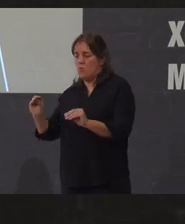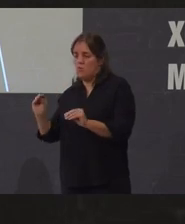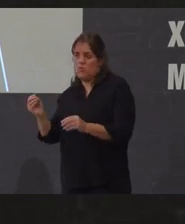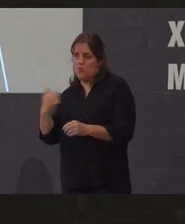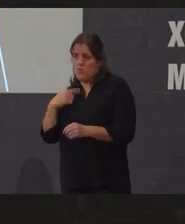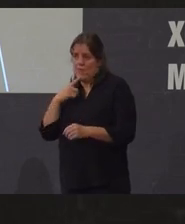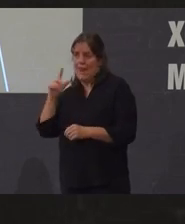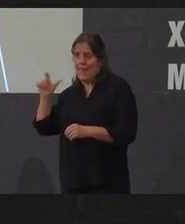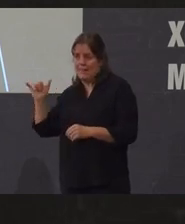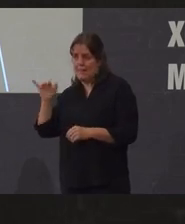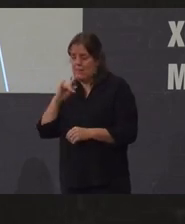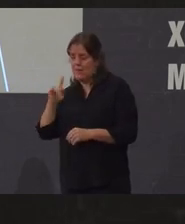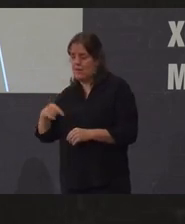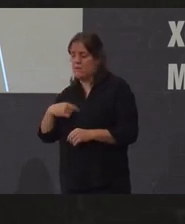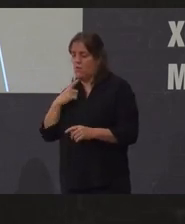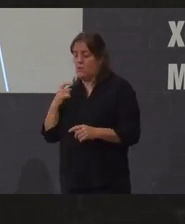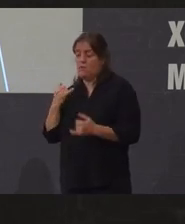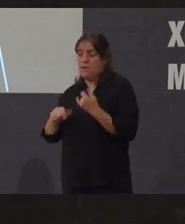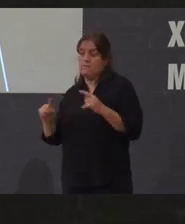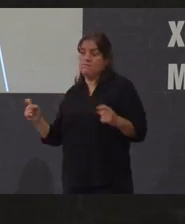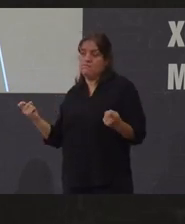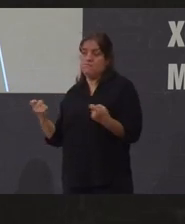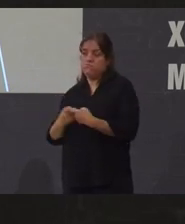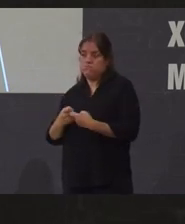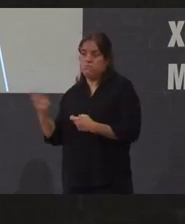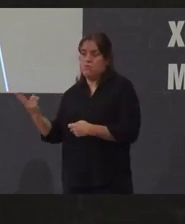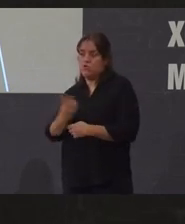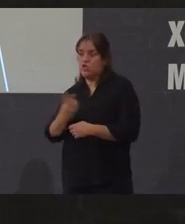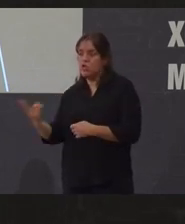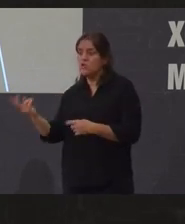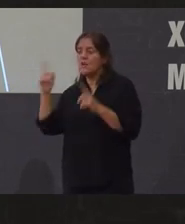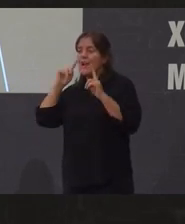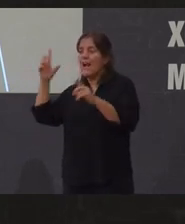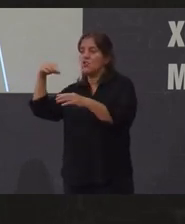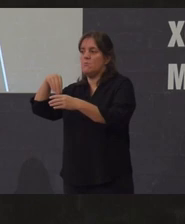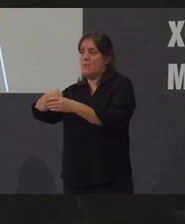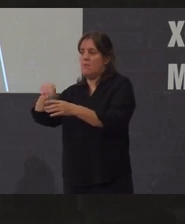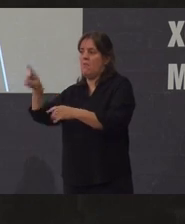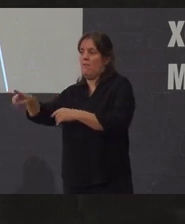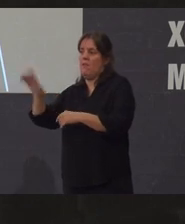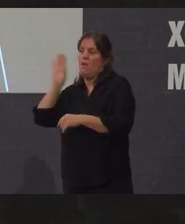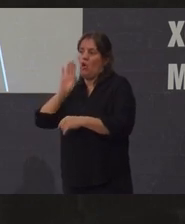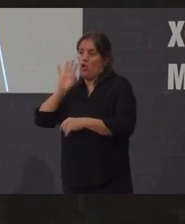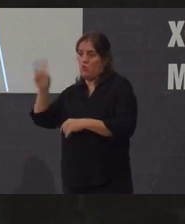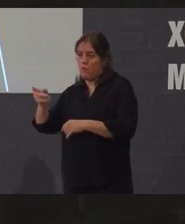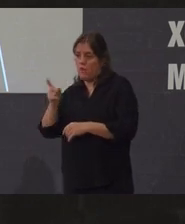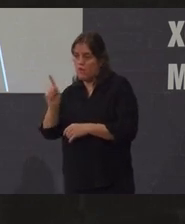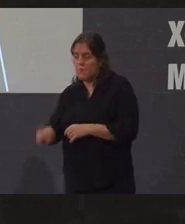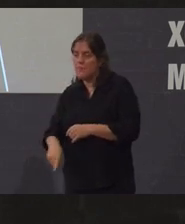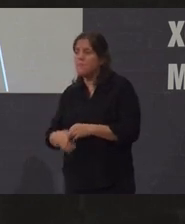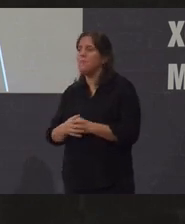o primo de Leticia, que tamén está en casos de corrupción,